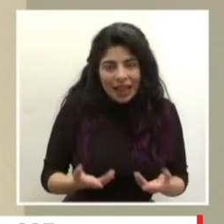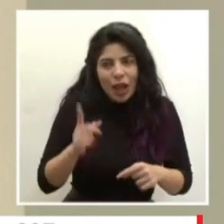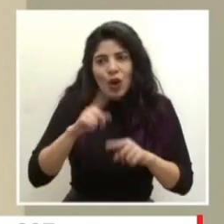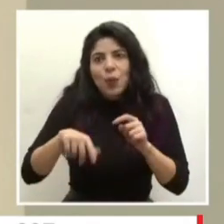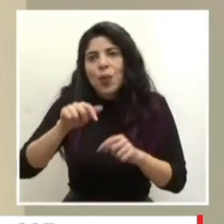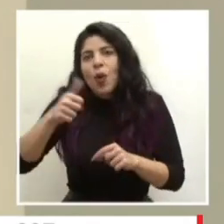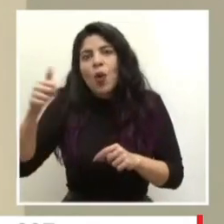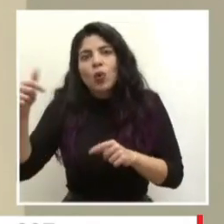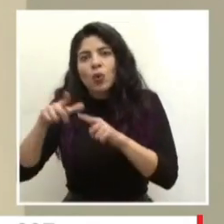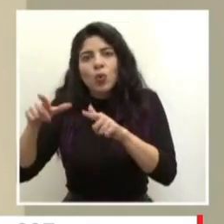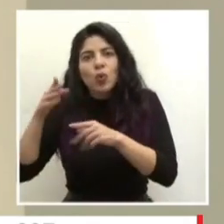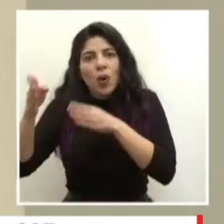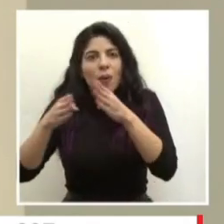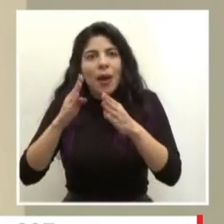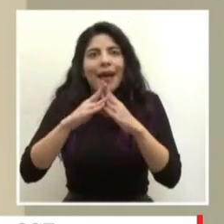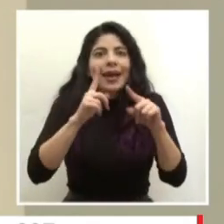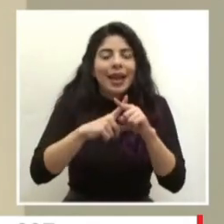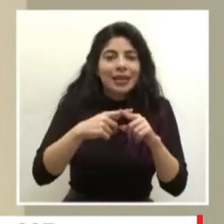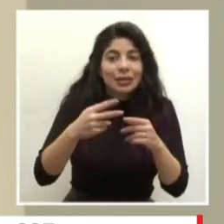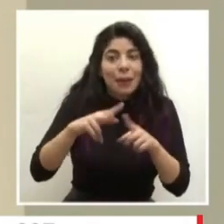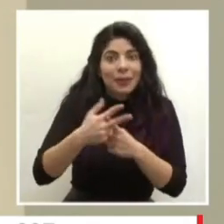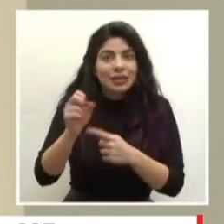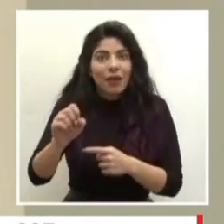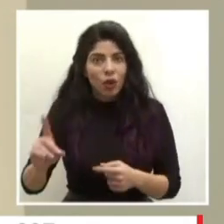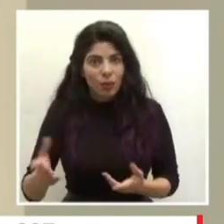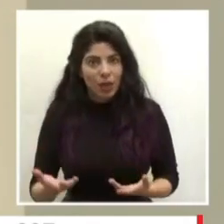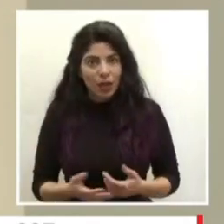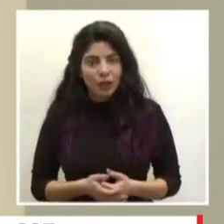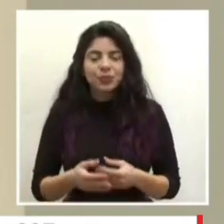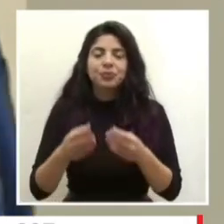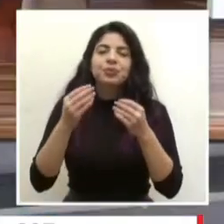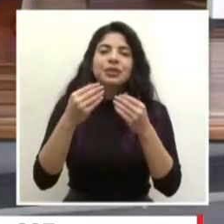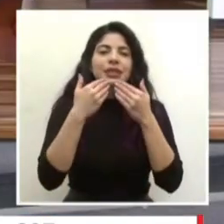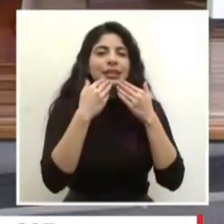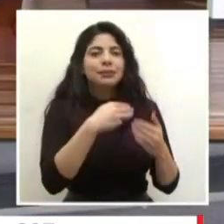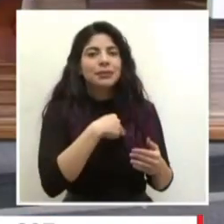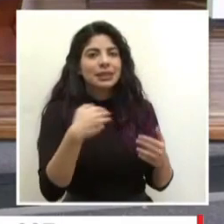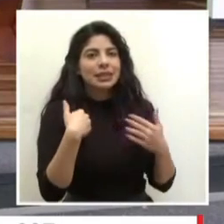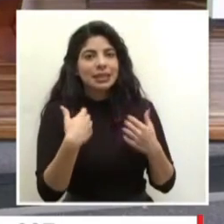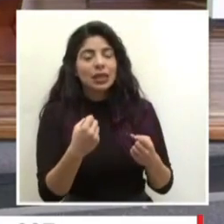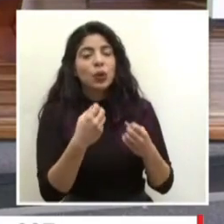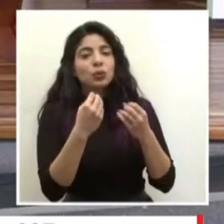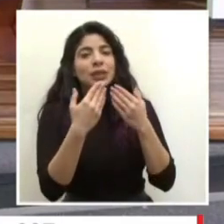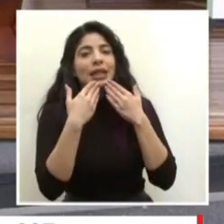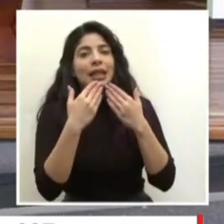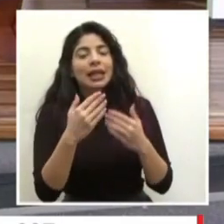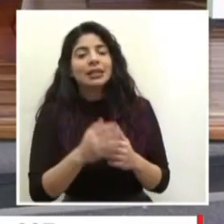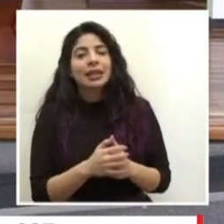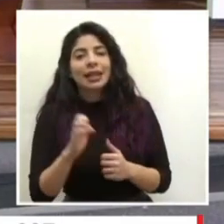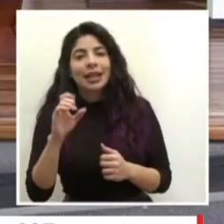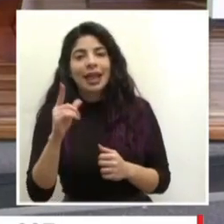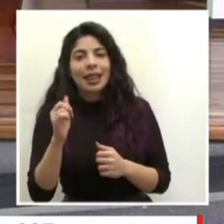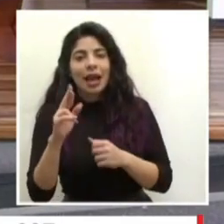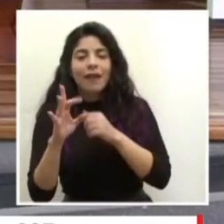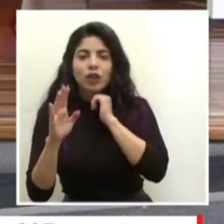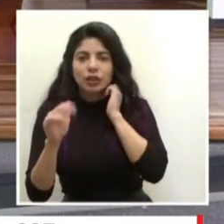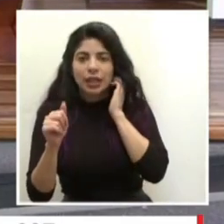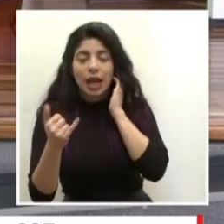otros recintos como las iglesias a partir del sábado o domingo. Muchas gracias al ministro de Salud, muchas gracias a don Edgar